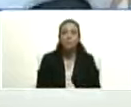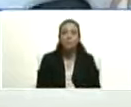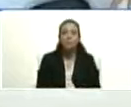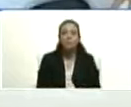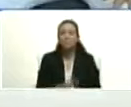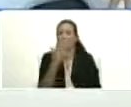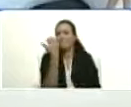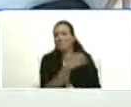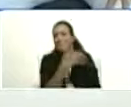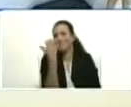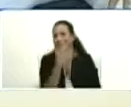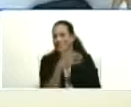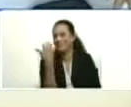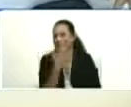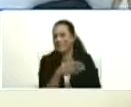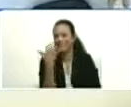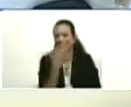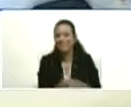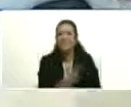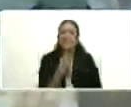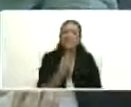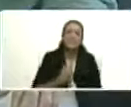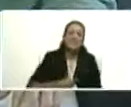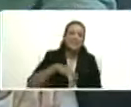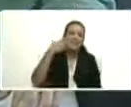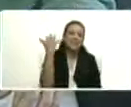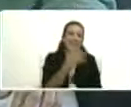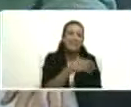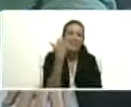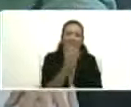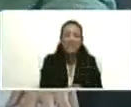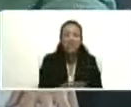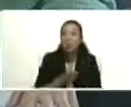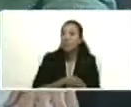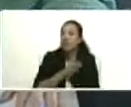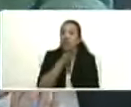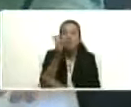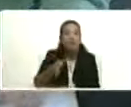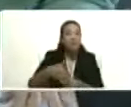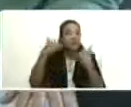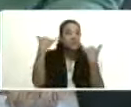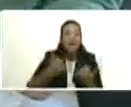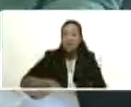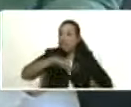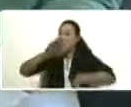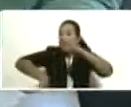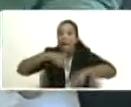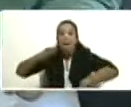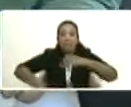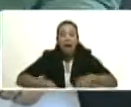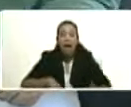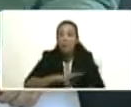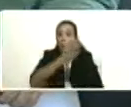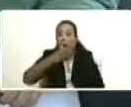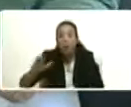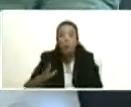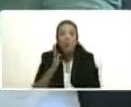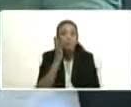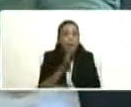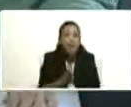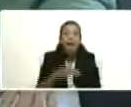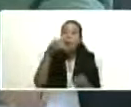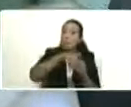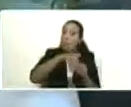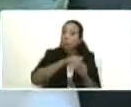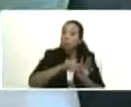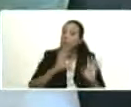Bueno, presidente, usted me dijo que yo me tenía que venir así sea nadando, porque tenía que